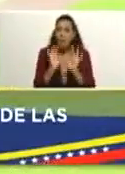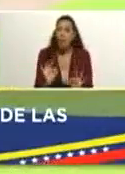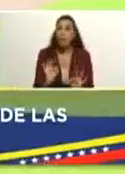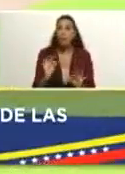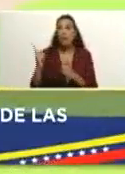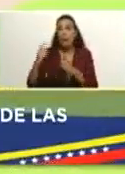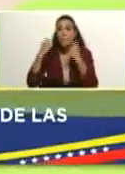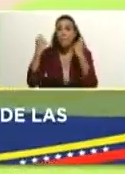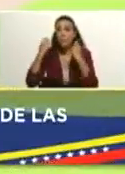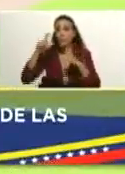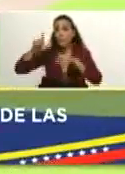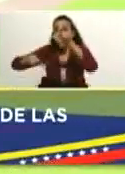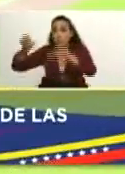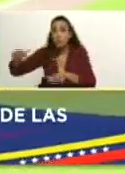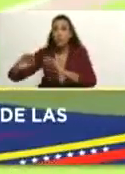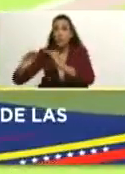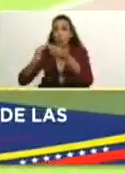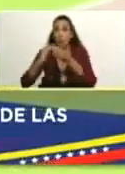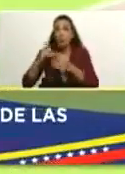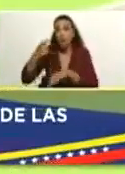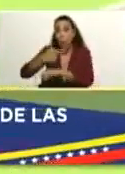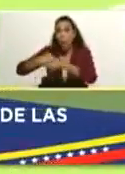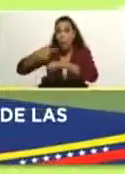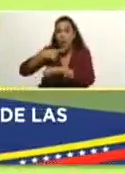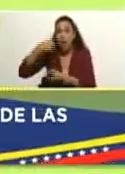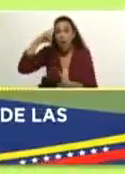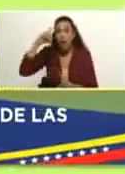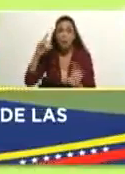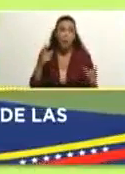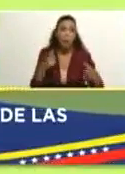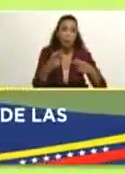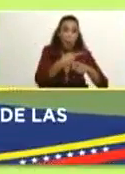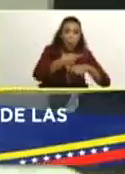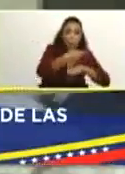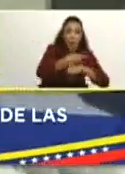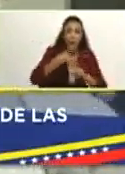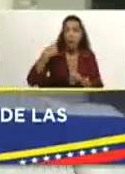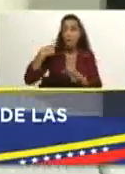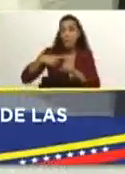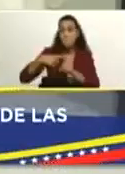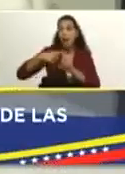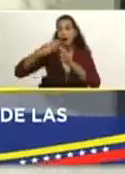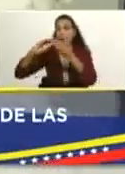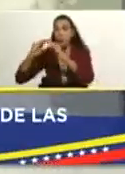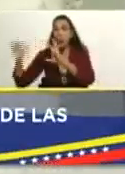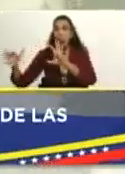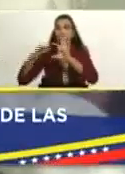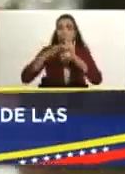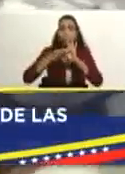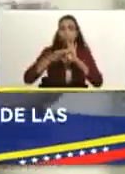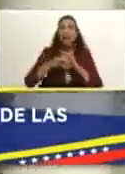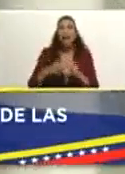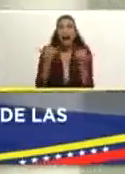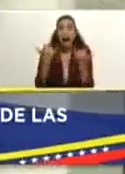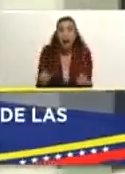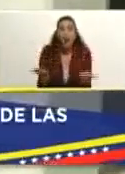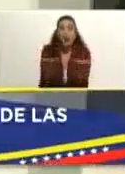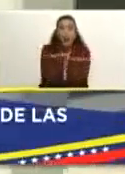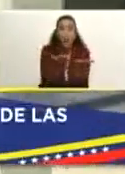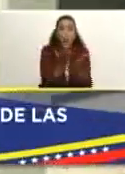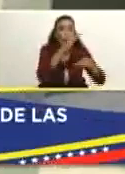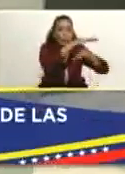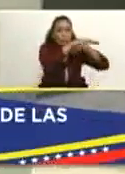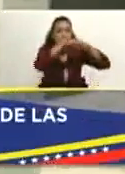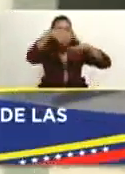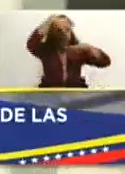poder popular participando, nuestro gobierno como un solo gobierno, se impermeabilizan todos los colegios, se le hace la